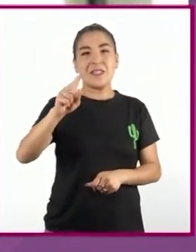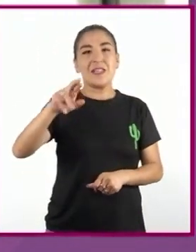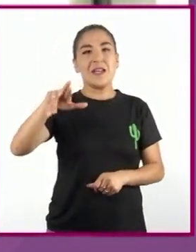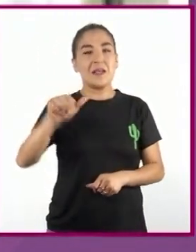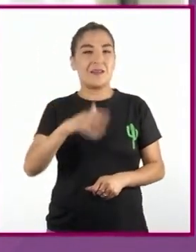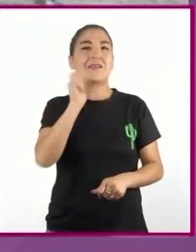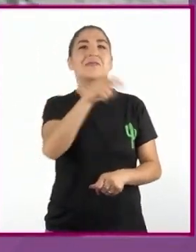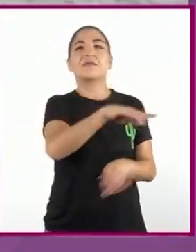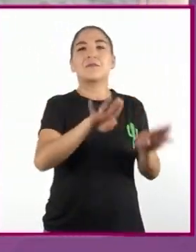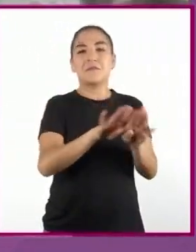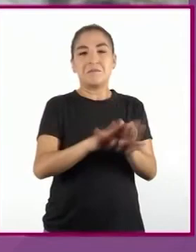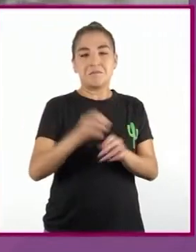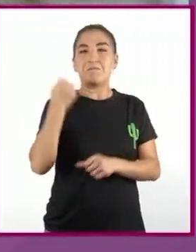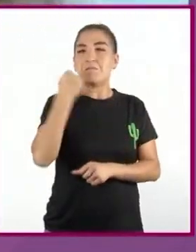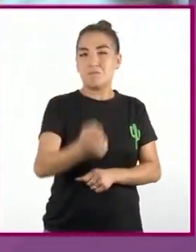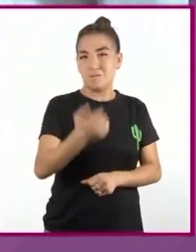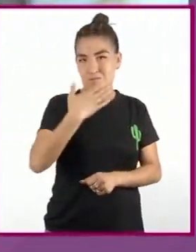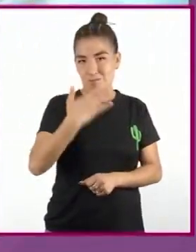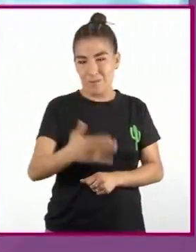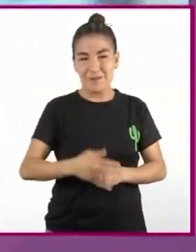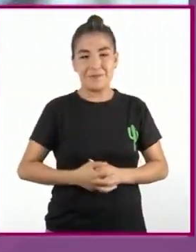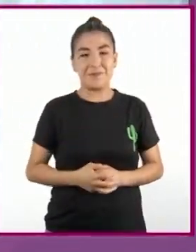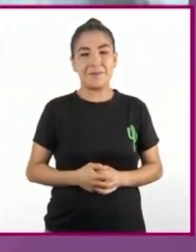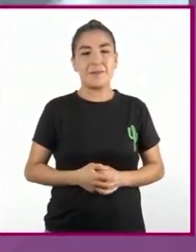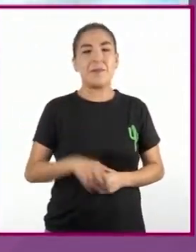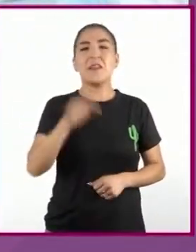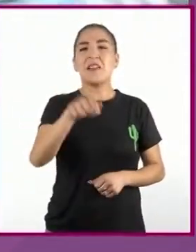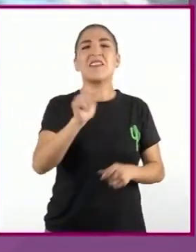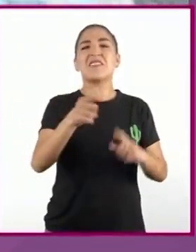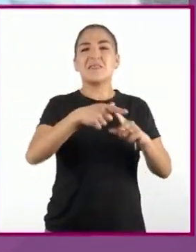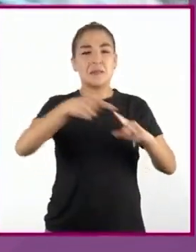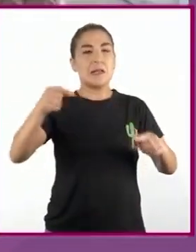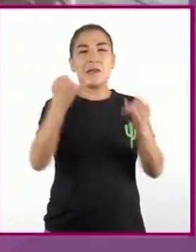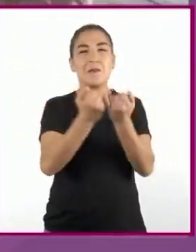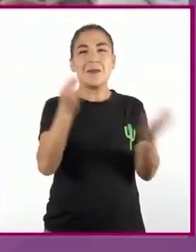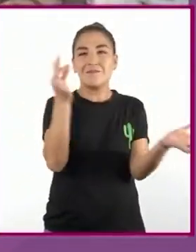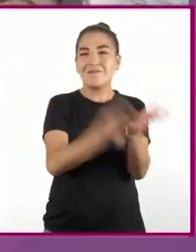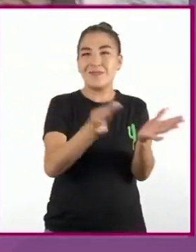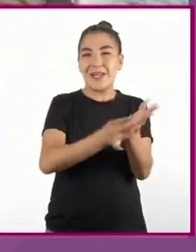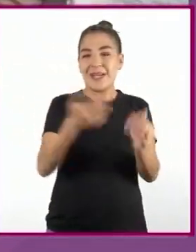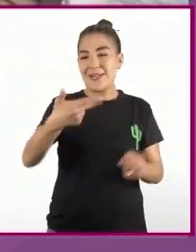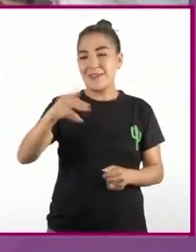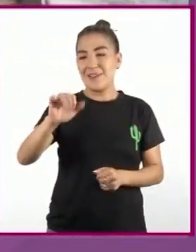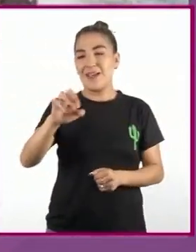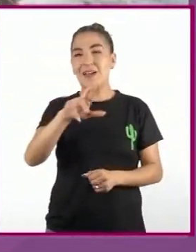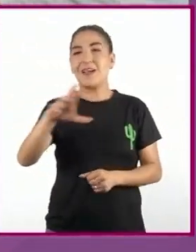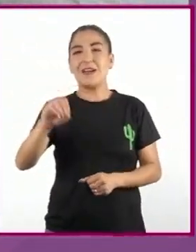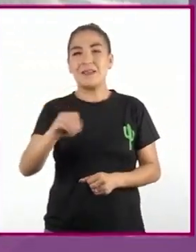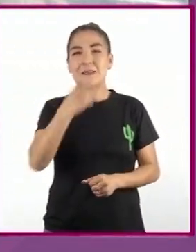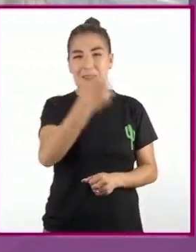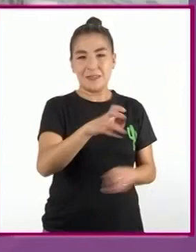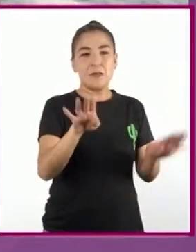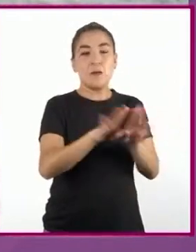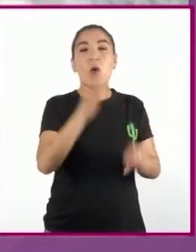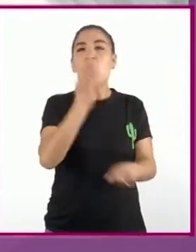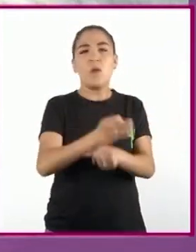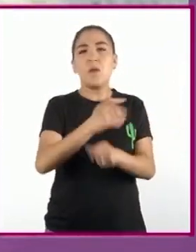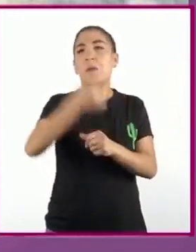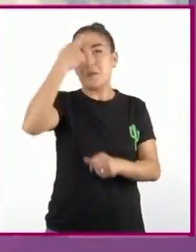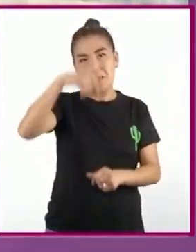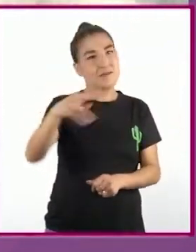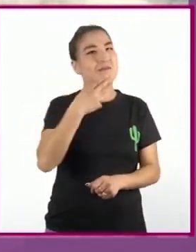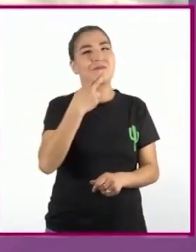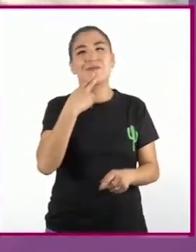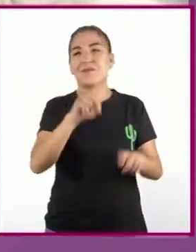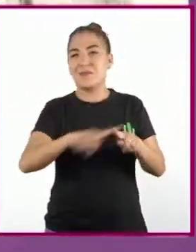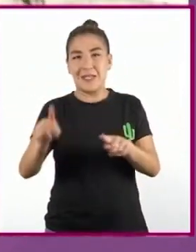poder estable. La obsidiana, que era como el hierro en la actualidad, que sirve ahora sí para muchos usos, igual